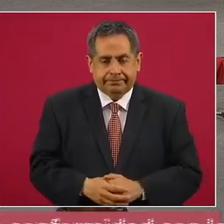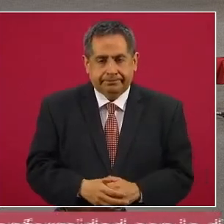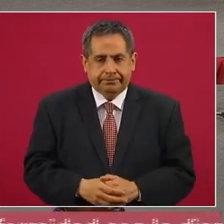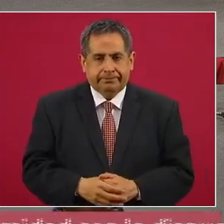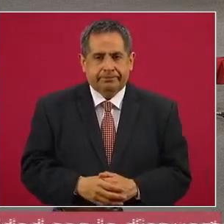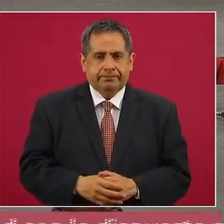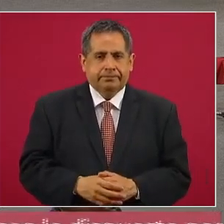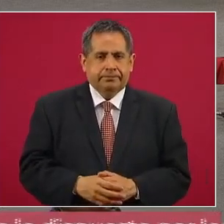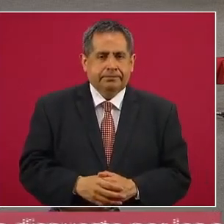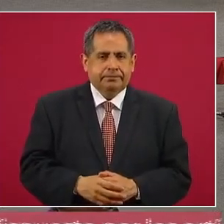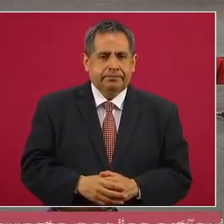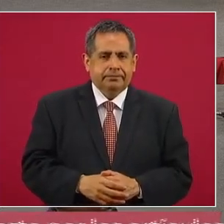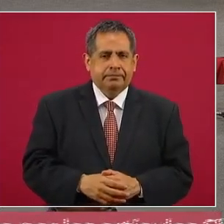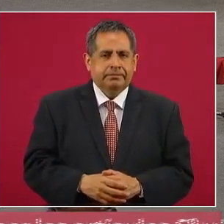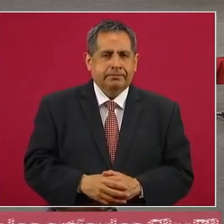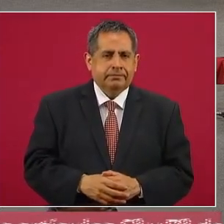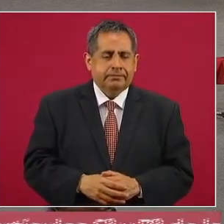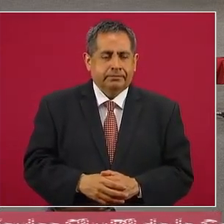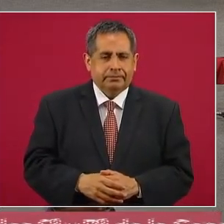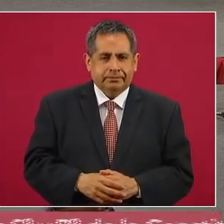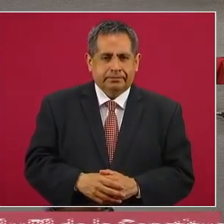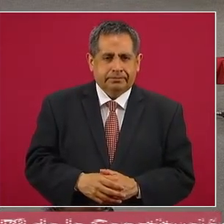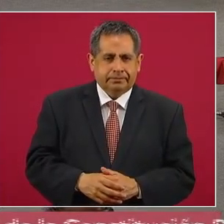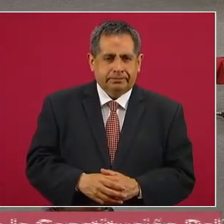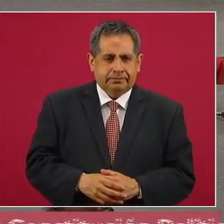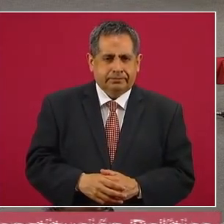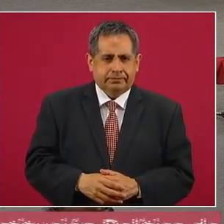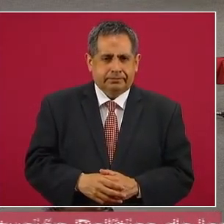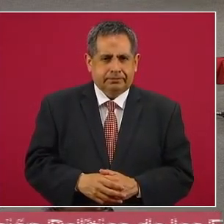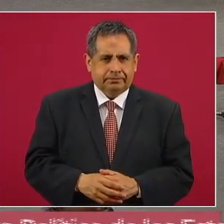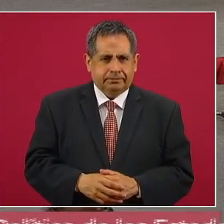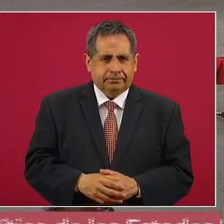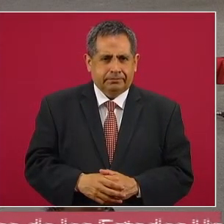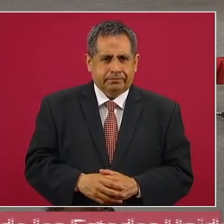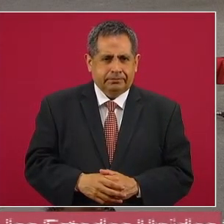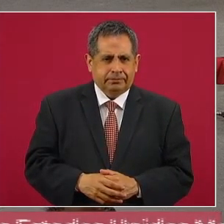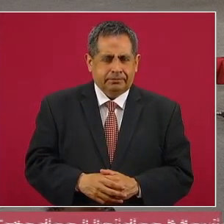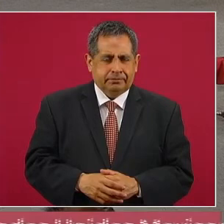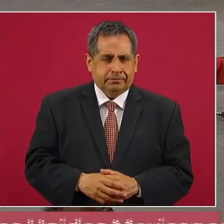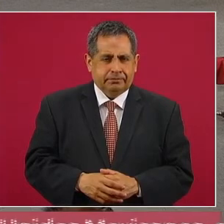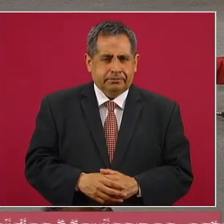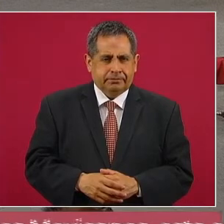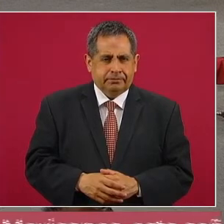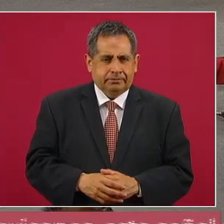A ver, súbele, si se puede.